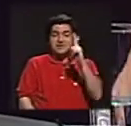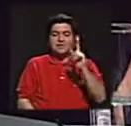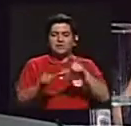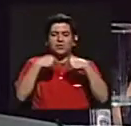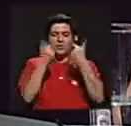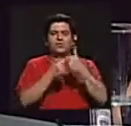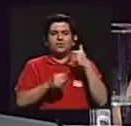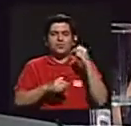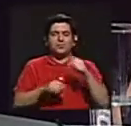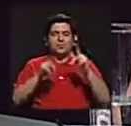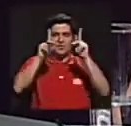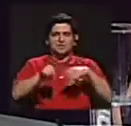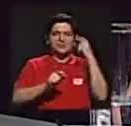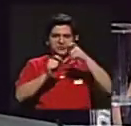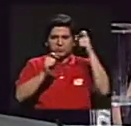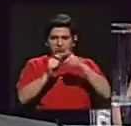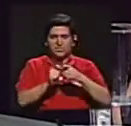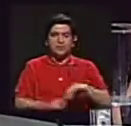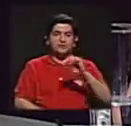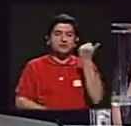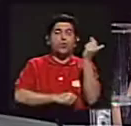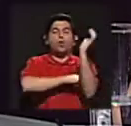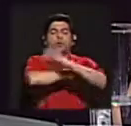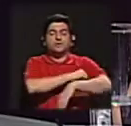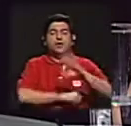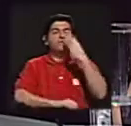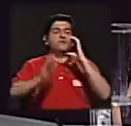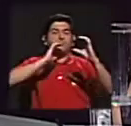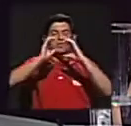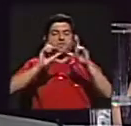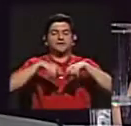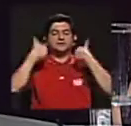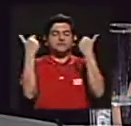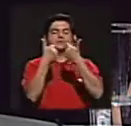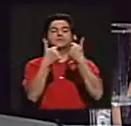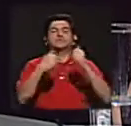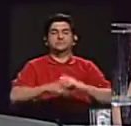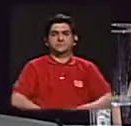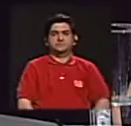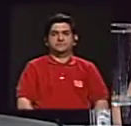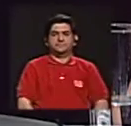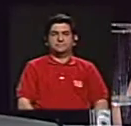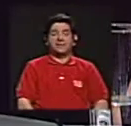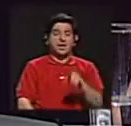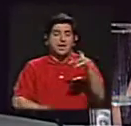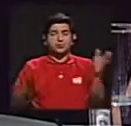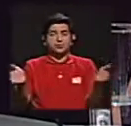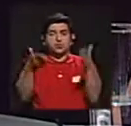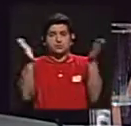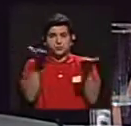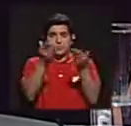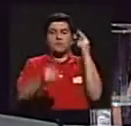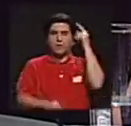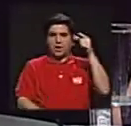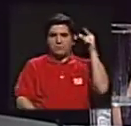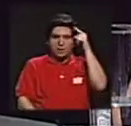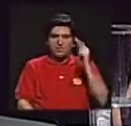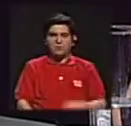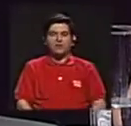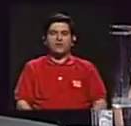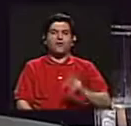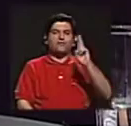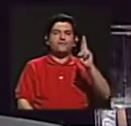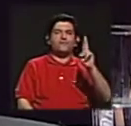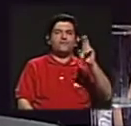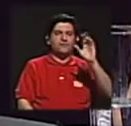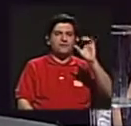personas. Esa es una censura. Otra censura son los medios de comunicación colectiva, que promueven, por supuesto, a Ricky Martin,